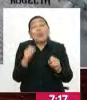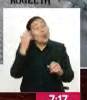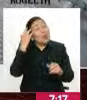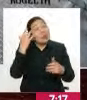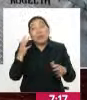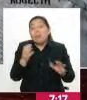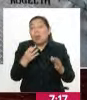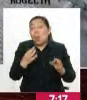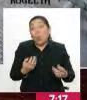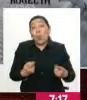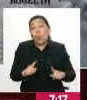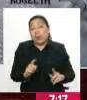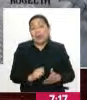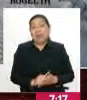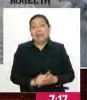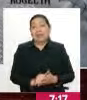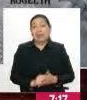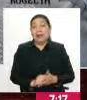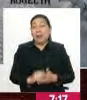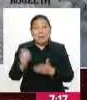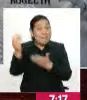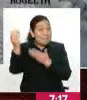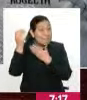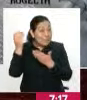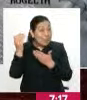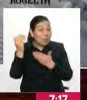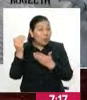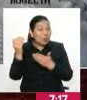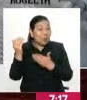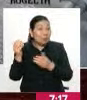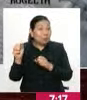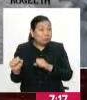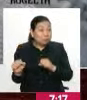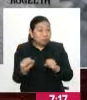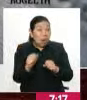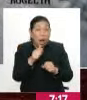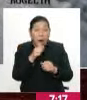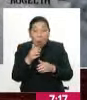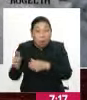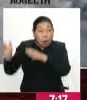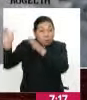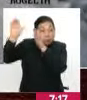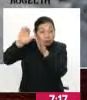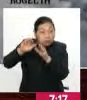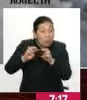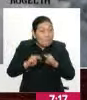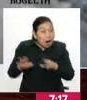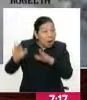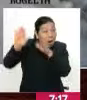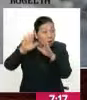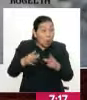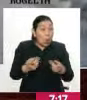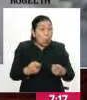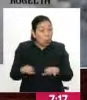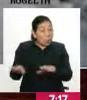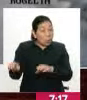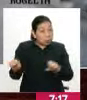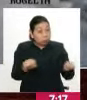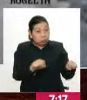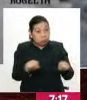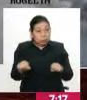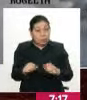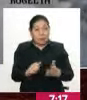ingeniero, ¿algo más que decir con respecto a la región Piura, las réplicas, el tema del tsunami? Cuando hay un movimiento de este